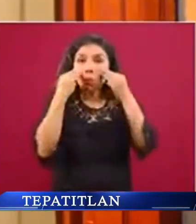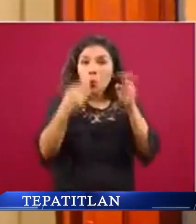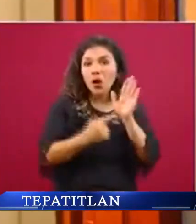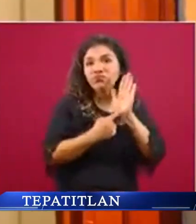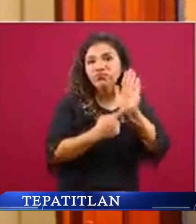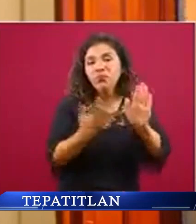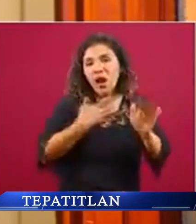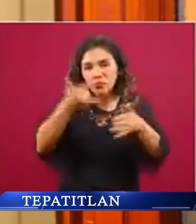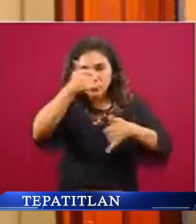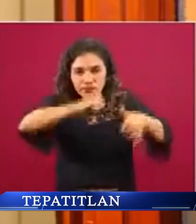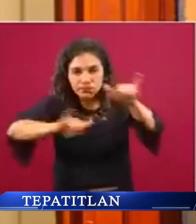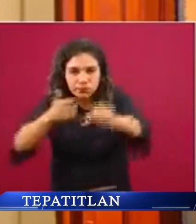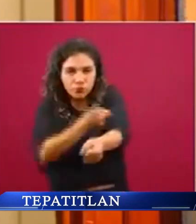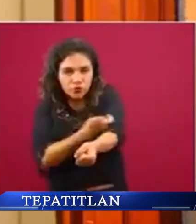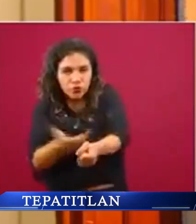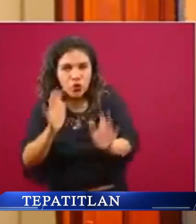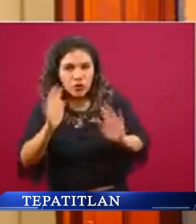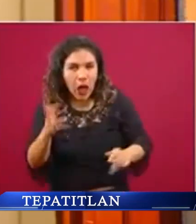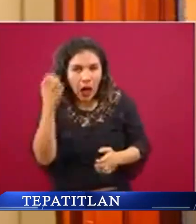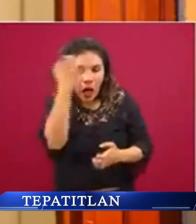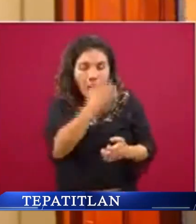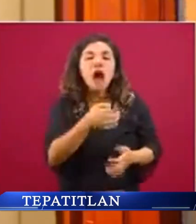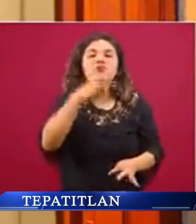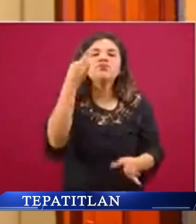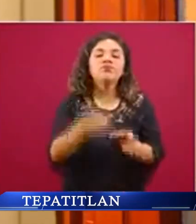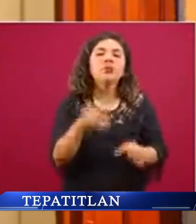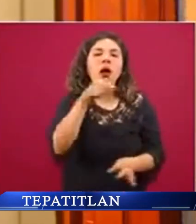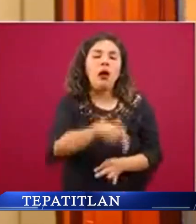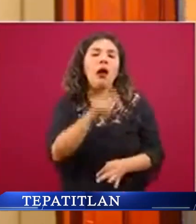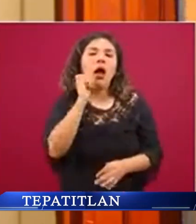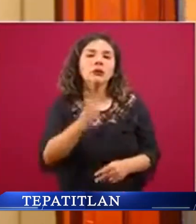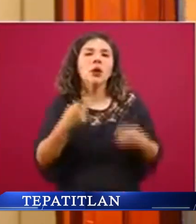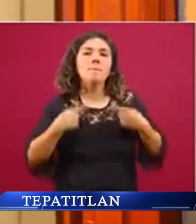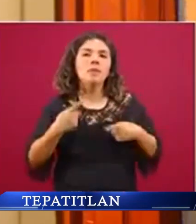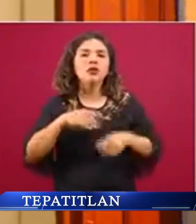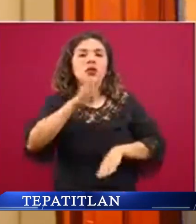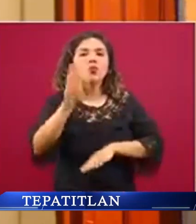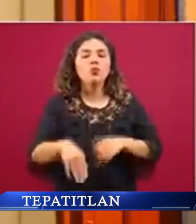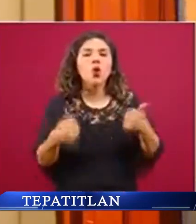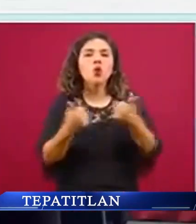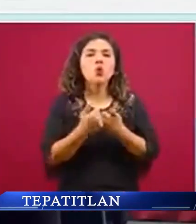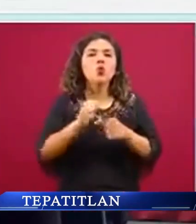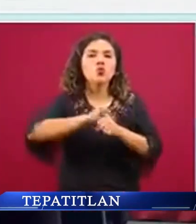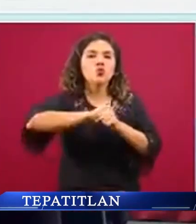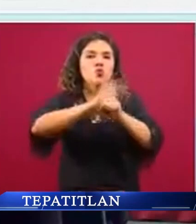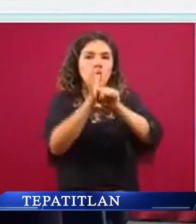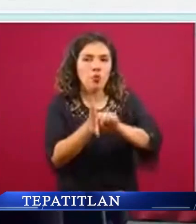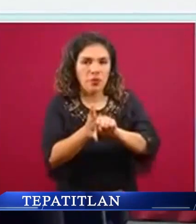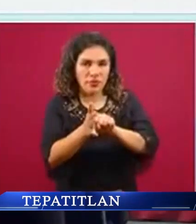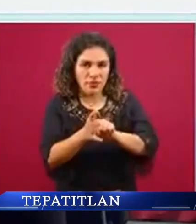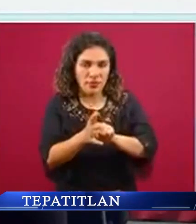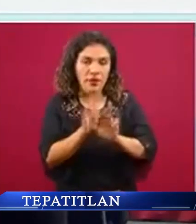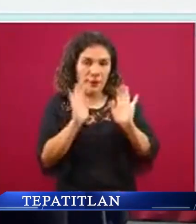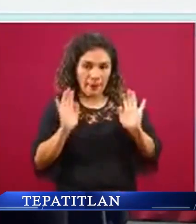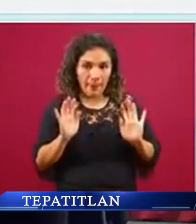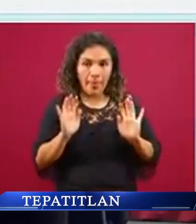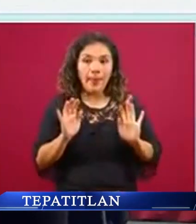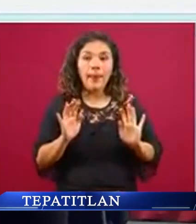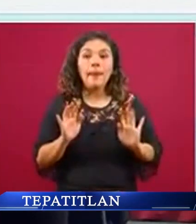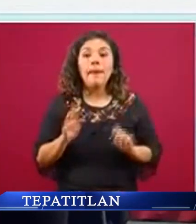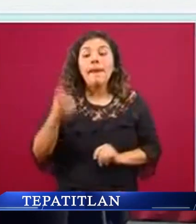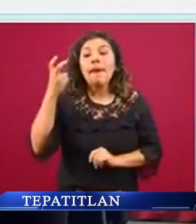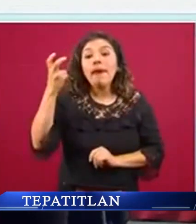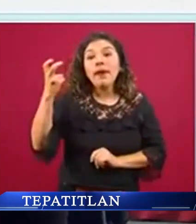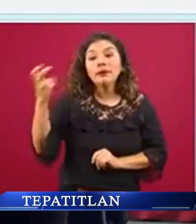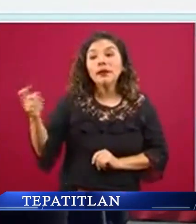las que se vio al laboratorio y se tiene confirmado que tiene positividad para el virus SARS-CoV-2. Y